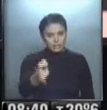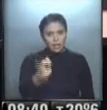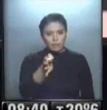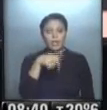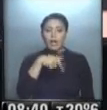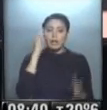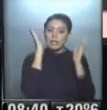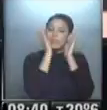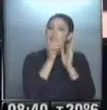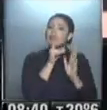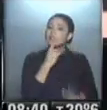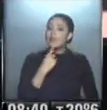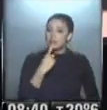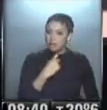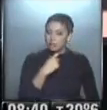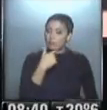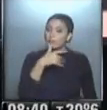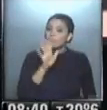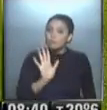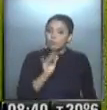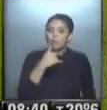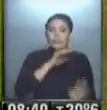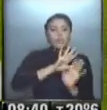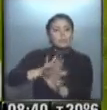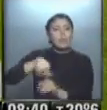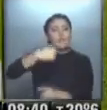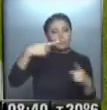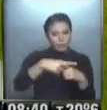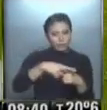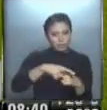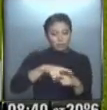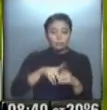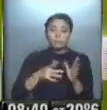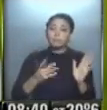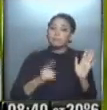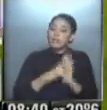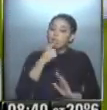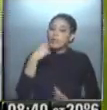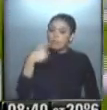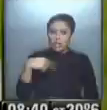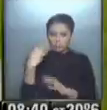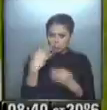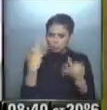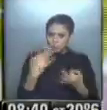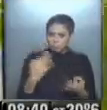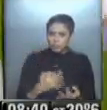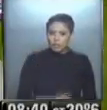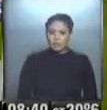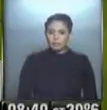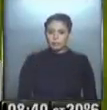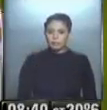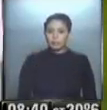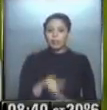bueno, está evaluando Ramón Díaz la posibilidad de que no juegue el próximo partido, aunque dicen que llegaría bien Barovero.